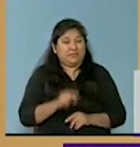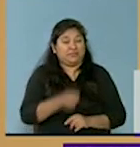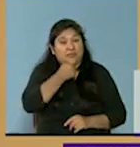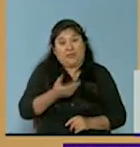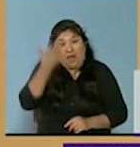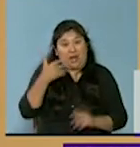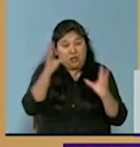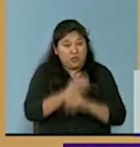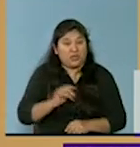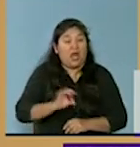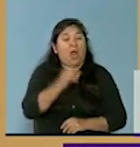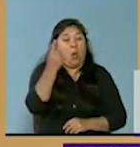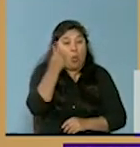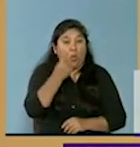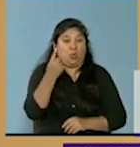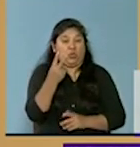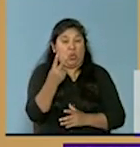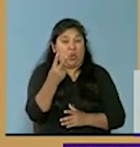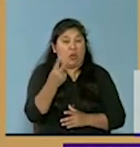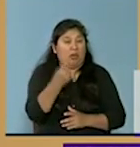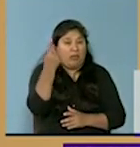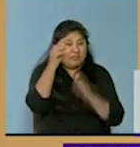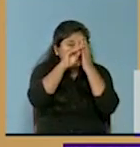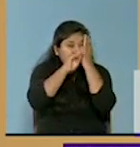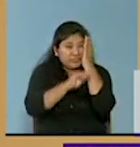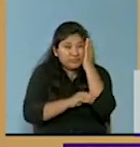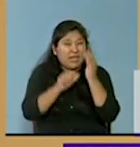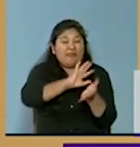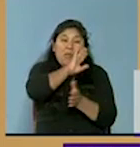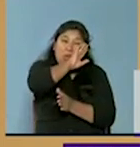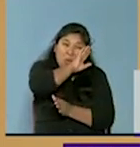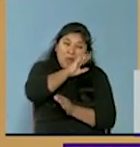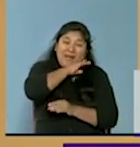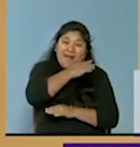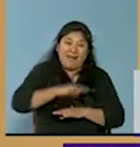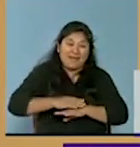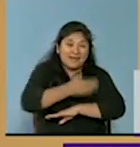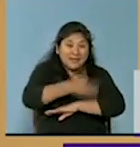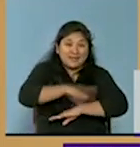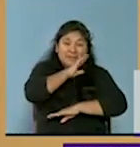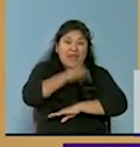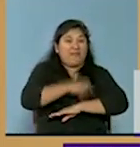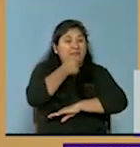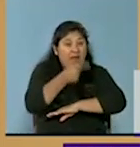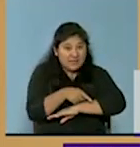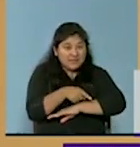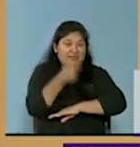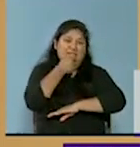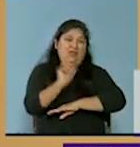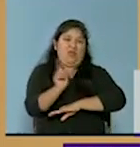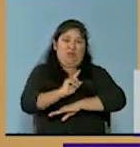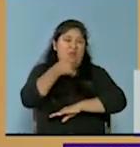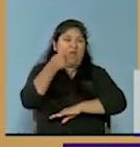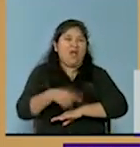y realmente está durmiendo en la calle no es fácil no es sencillo es un proceso